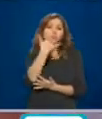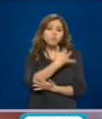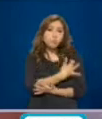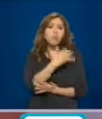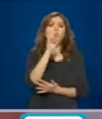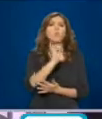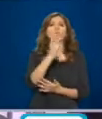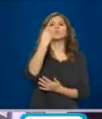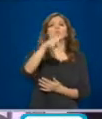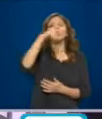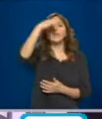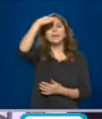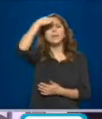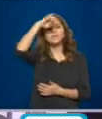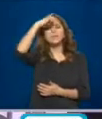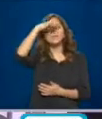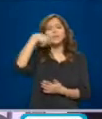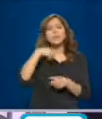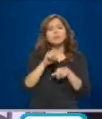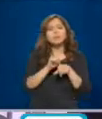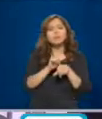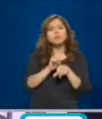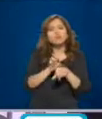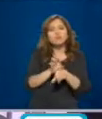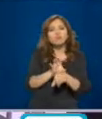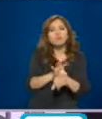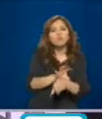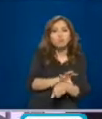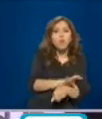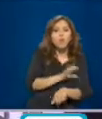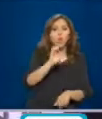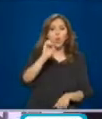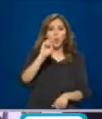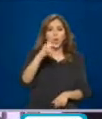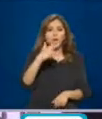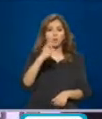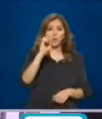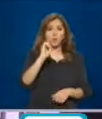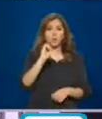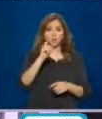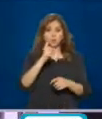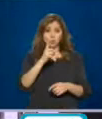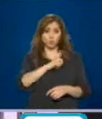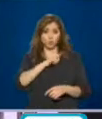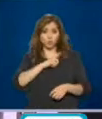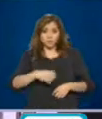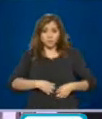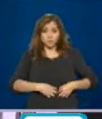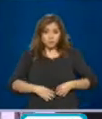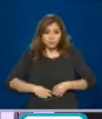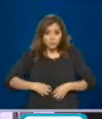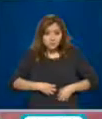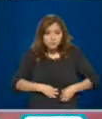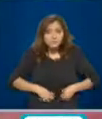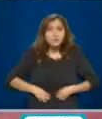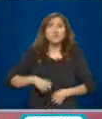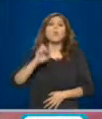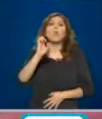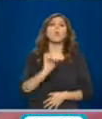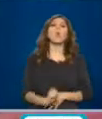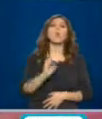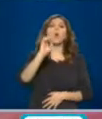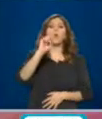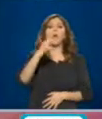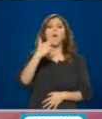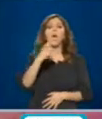las experiencias sensoriales que te permiten tener a lo mejor un orgasmo gastronómico, un orgasmo auditivo. Ahí podríamos hablar